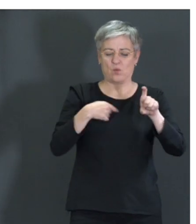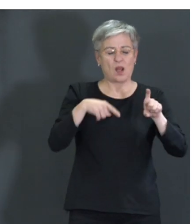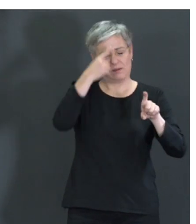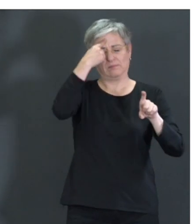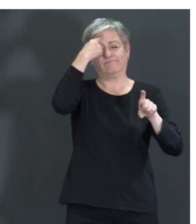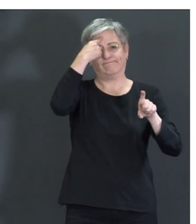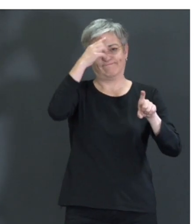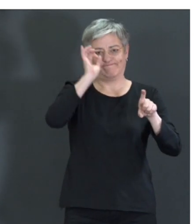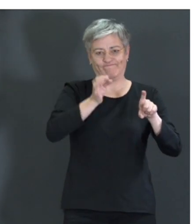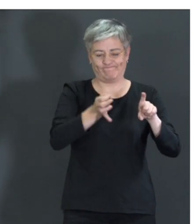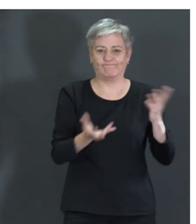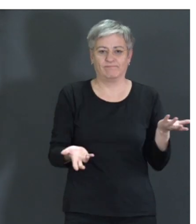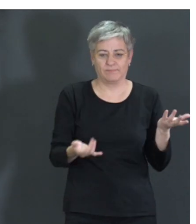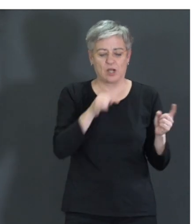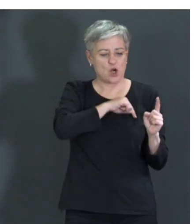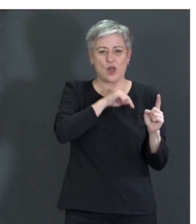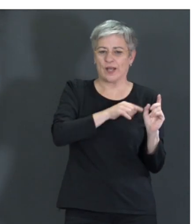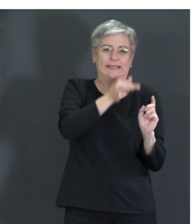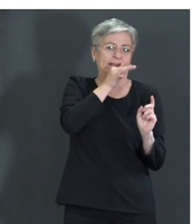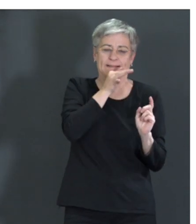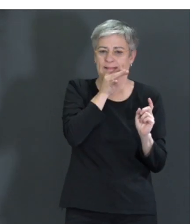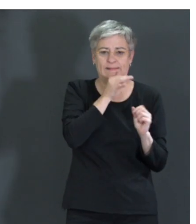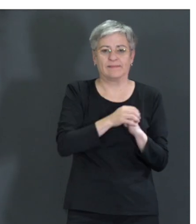presente y se sea consciente de eso.